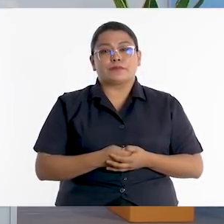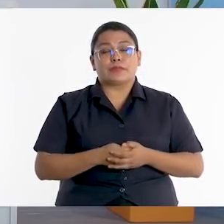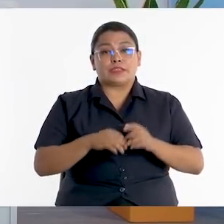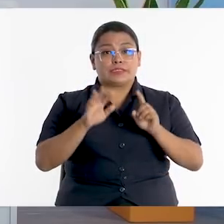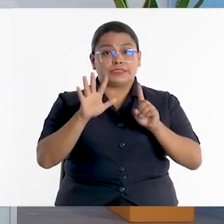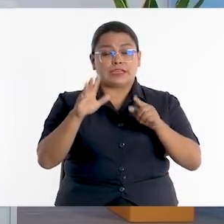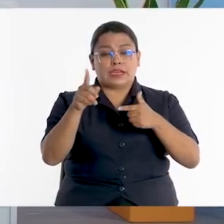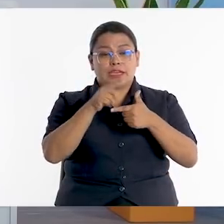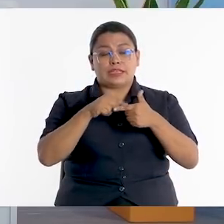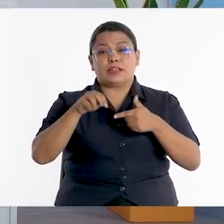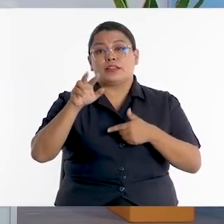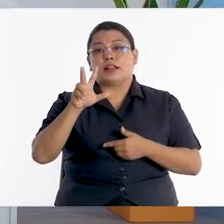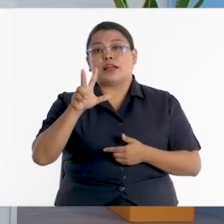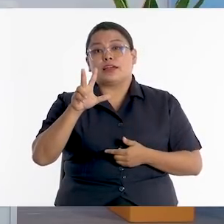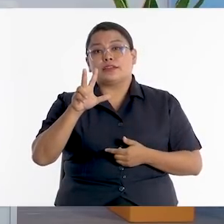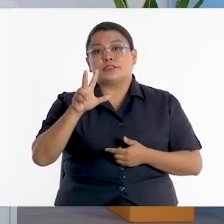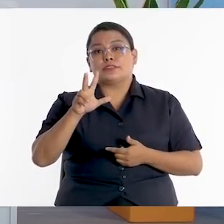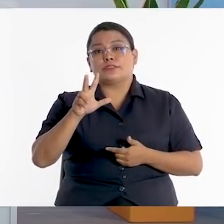6 entre 3,